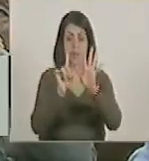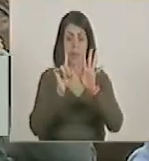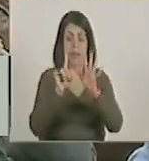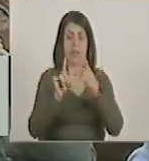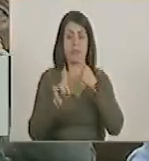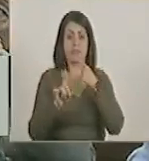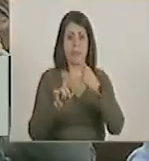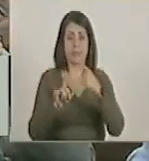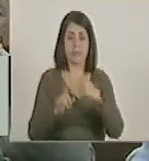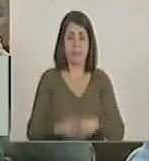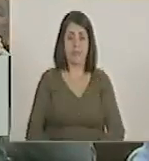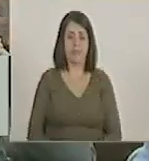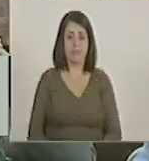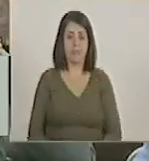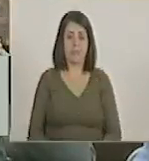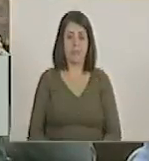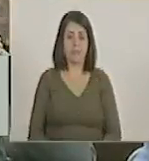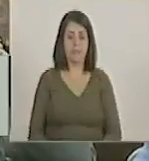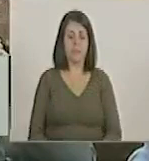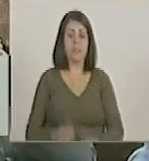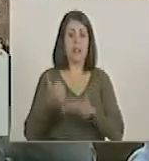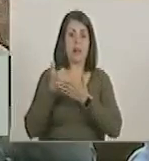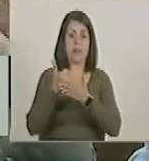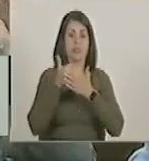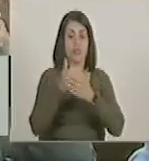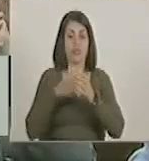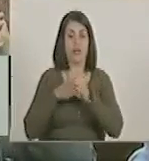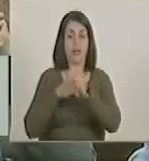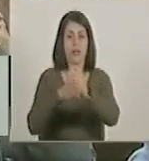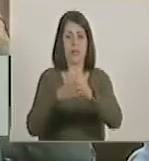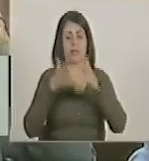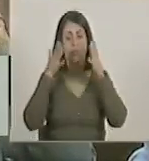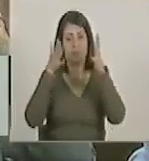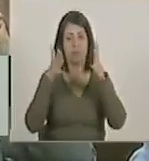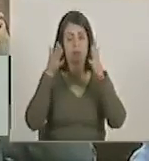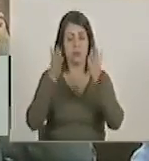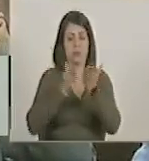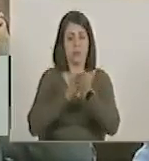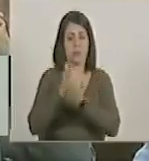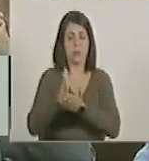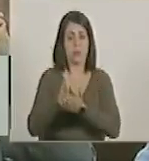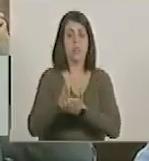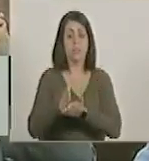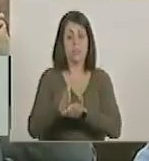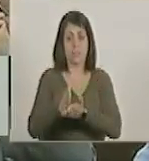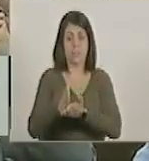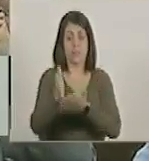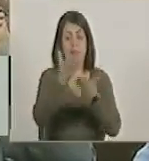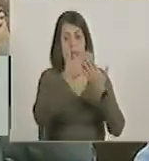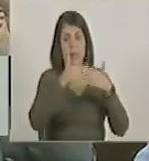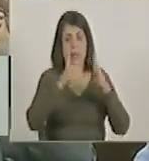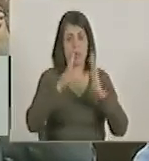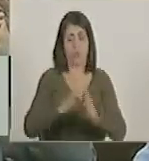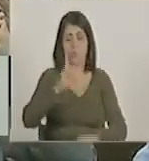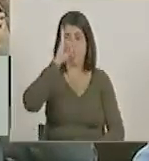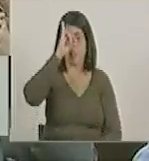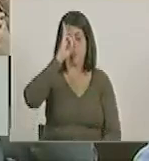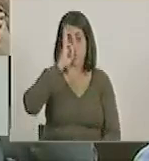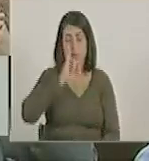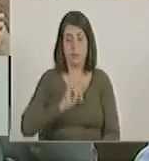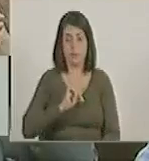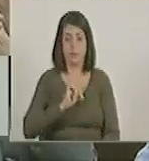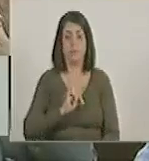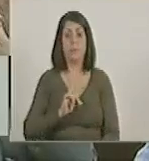6 dice brindar orientación, asesoramiento y seguimiento a las o los estudiantes con